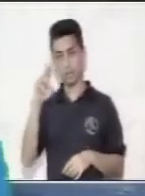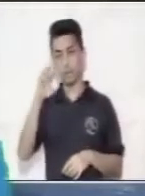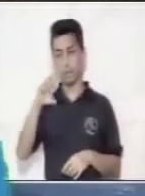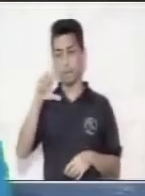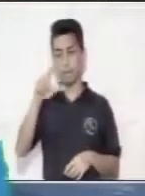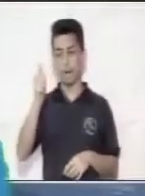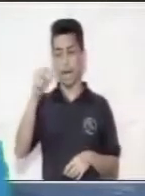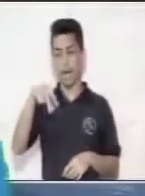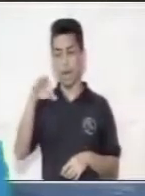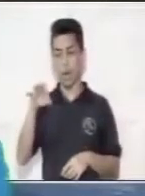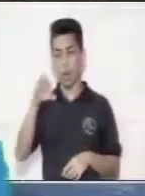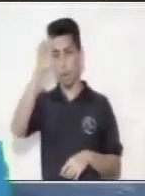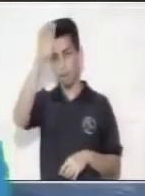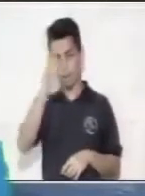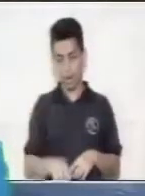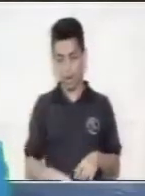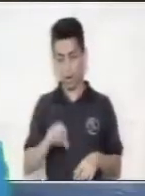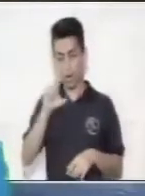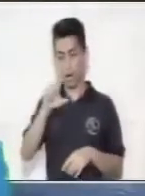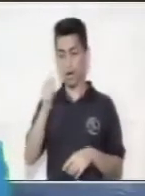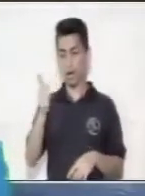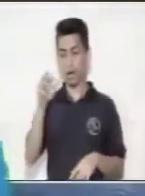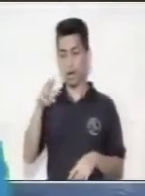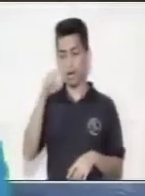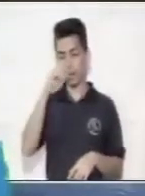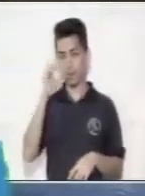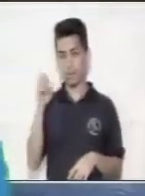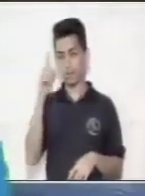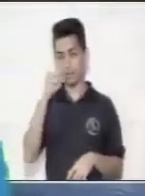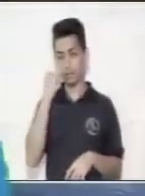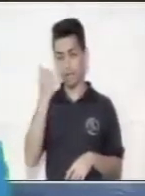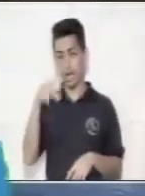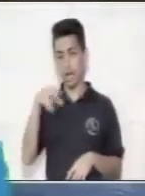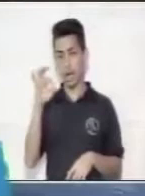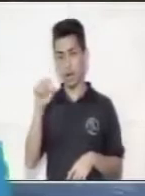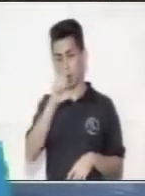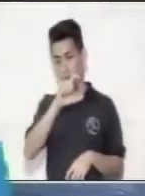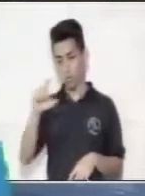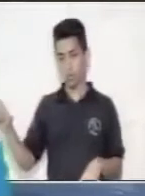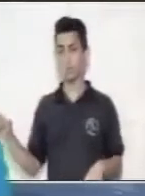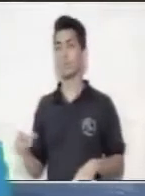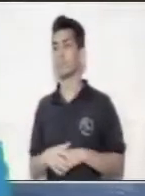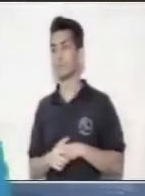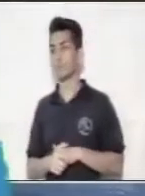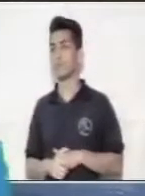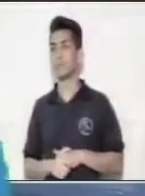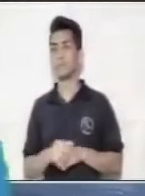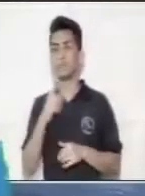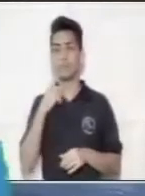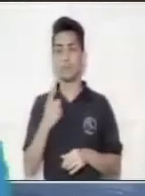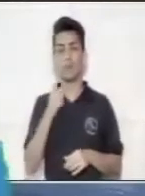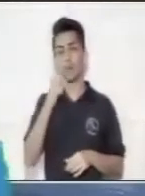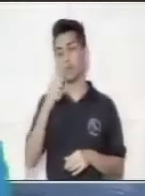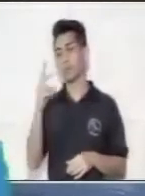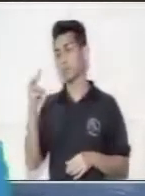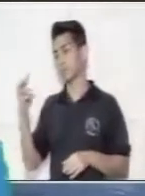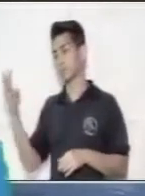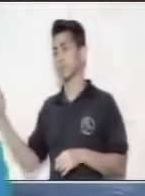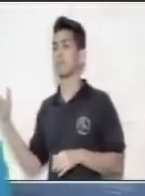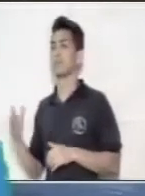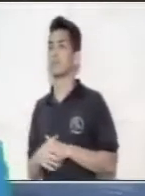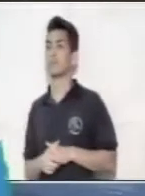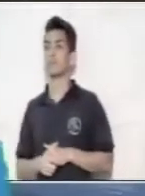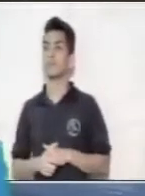y acá tenemos los espacios para cada valor. Aquí tenemos 1, 2, 3, 4, aquí